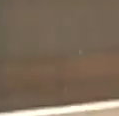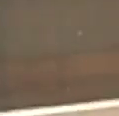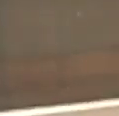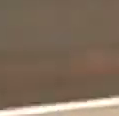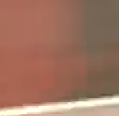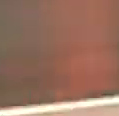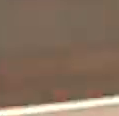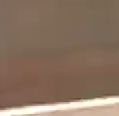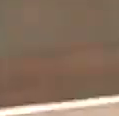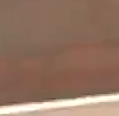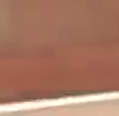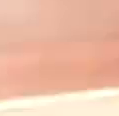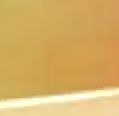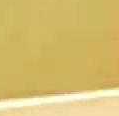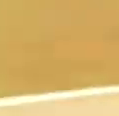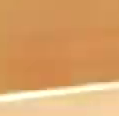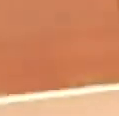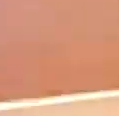también